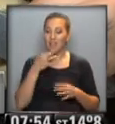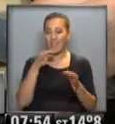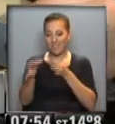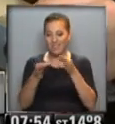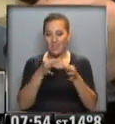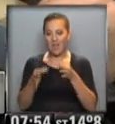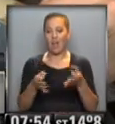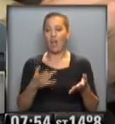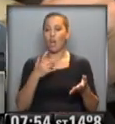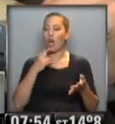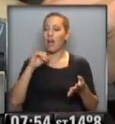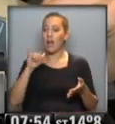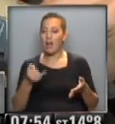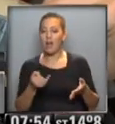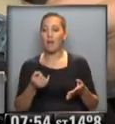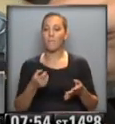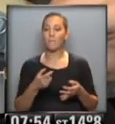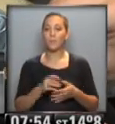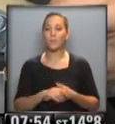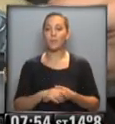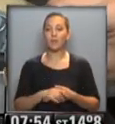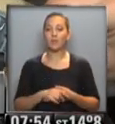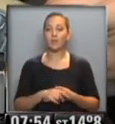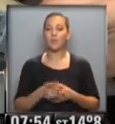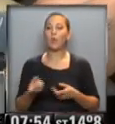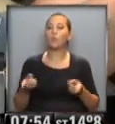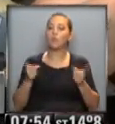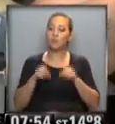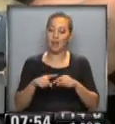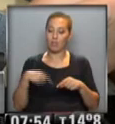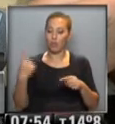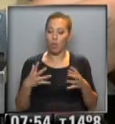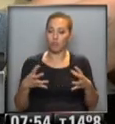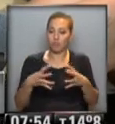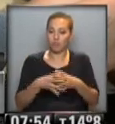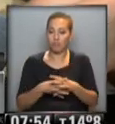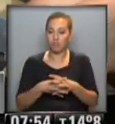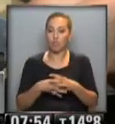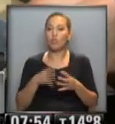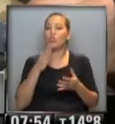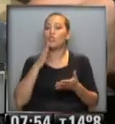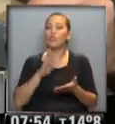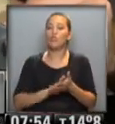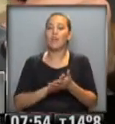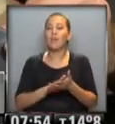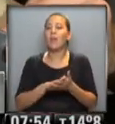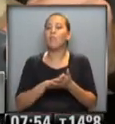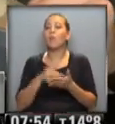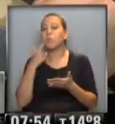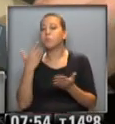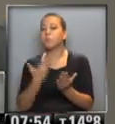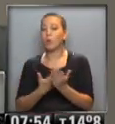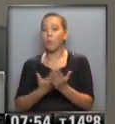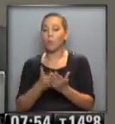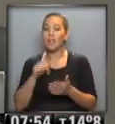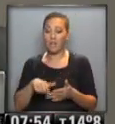la tolerancia, a volver a unirnos sobre la base de un conjunto de propuestas que este